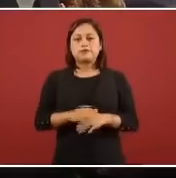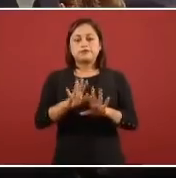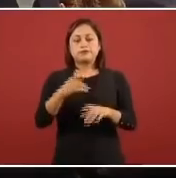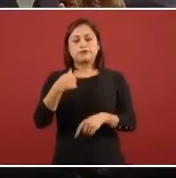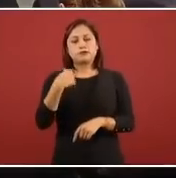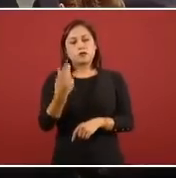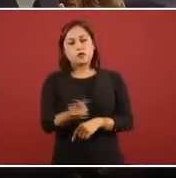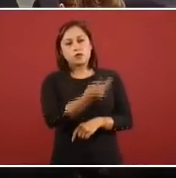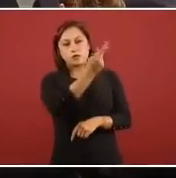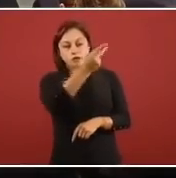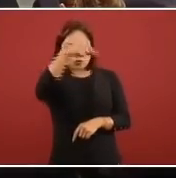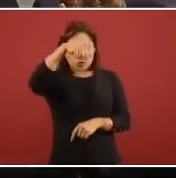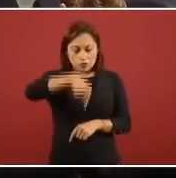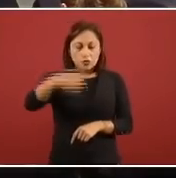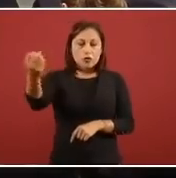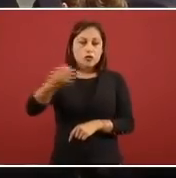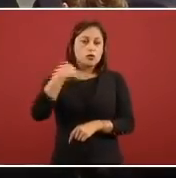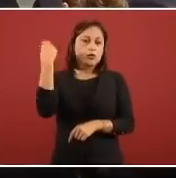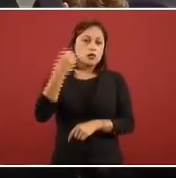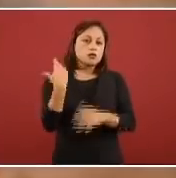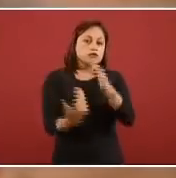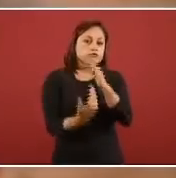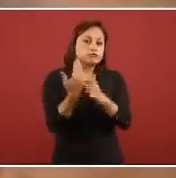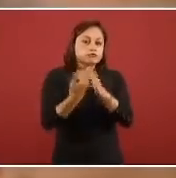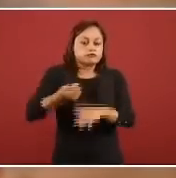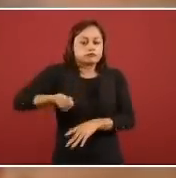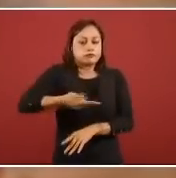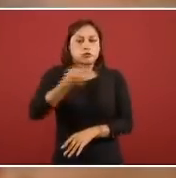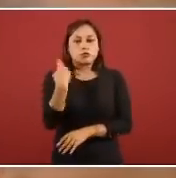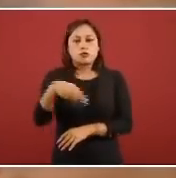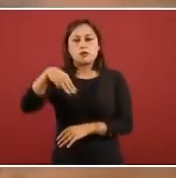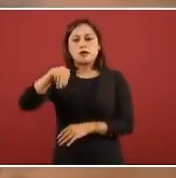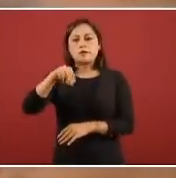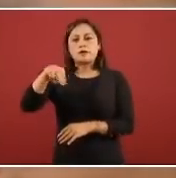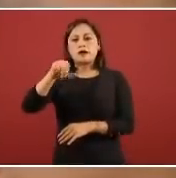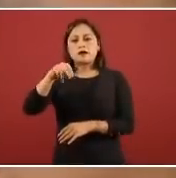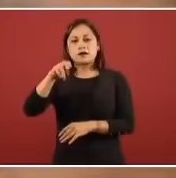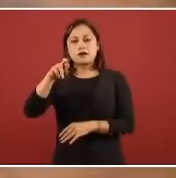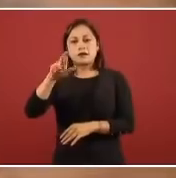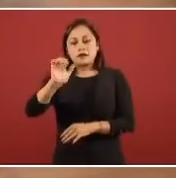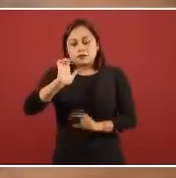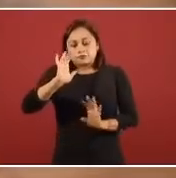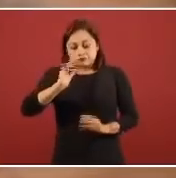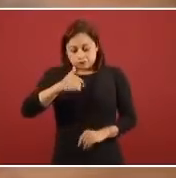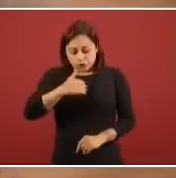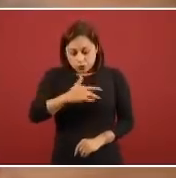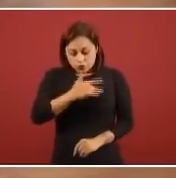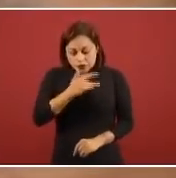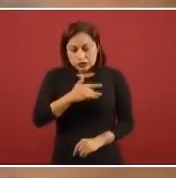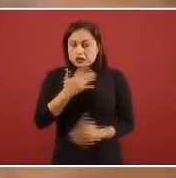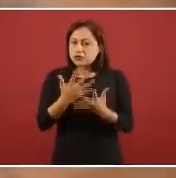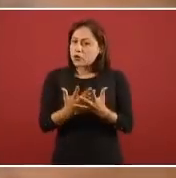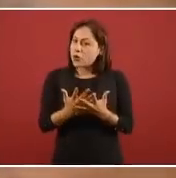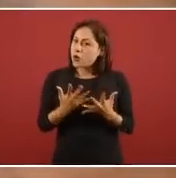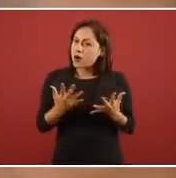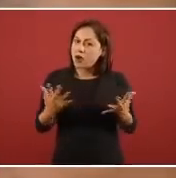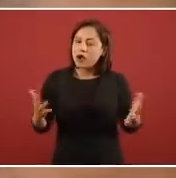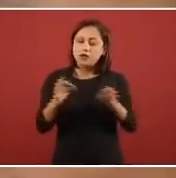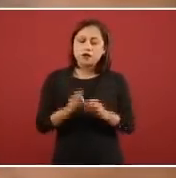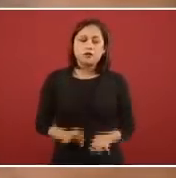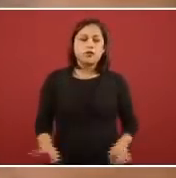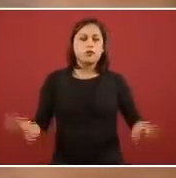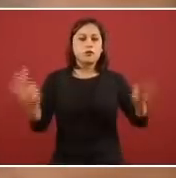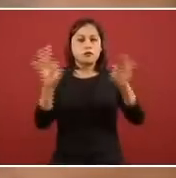esta mañanera, como le llaman, me parece que es un arma gigantesca. Y en esta arma gigantesca pareciera que